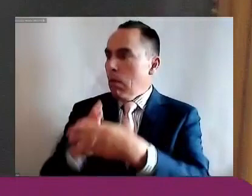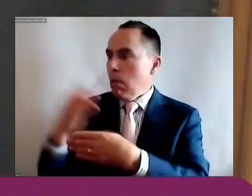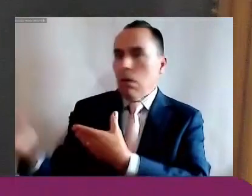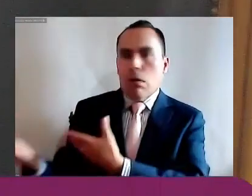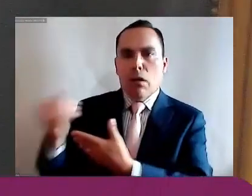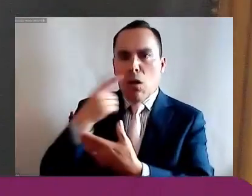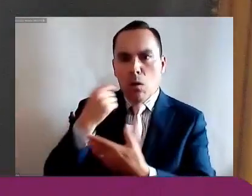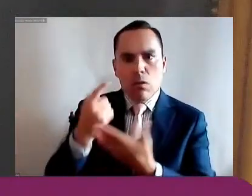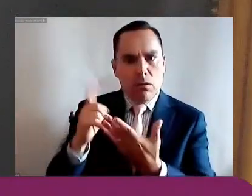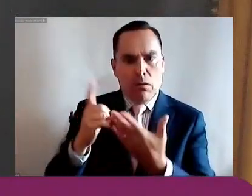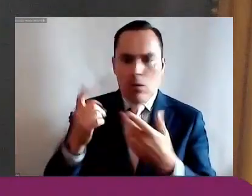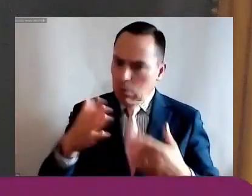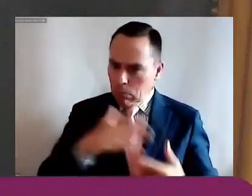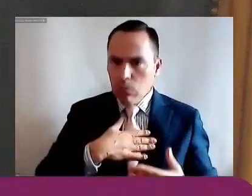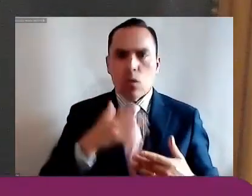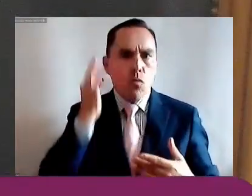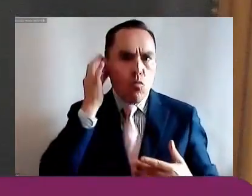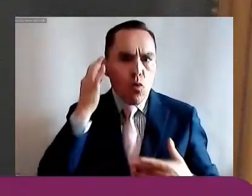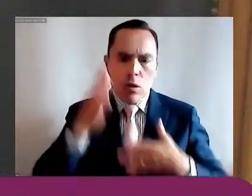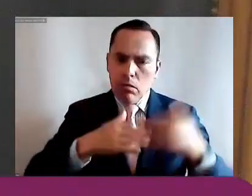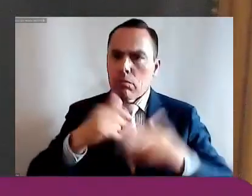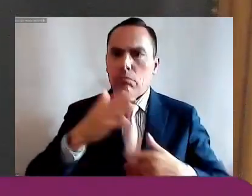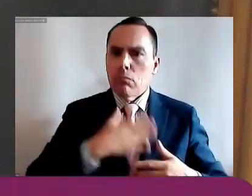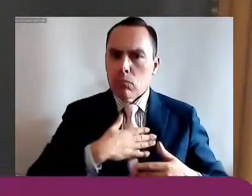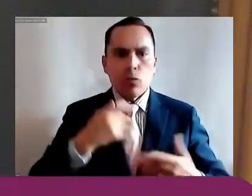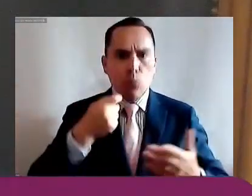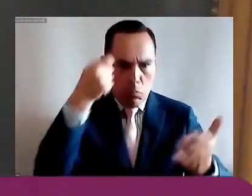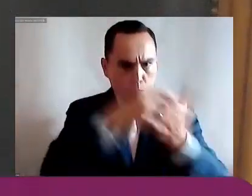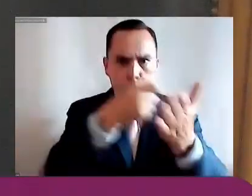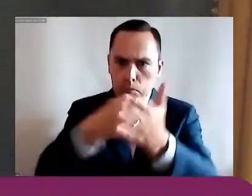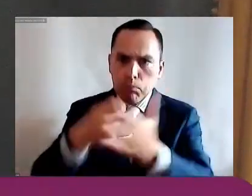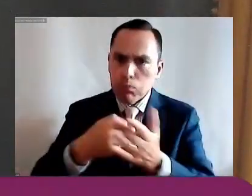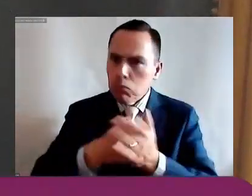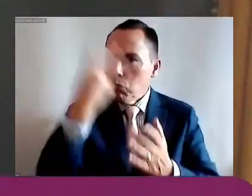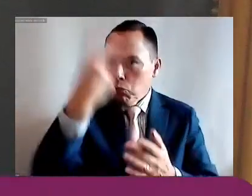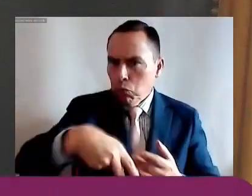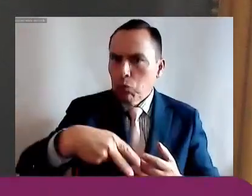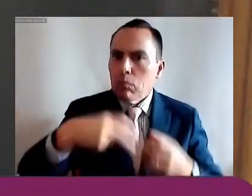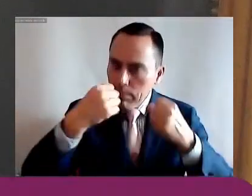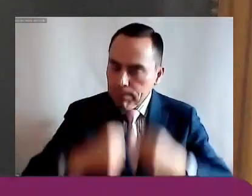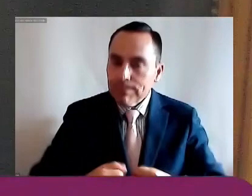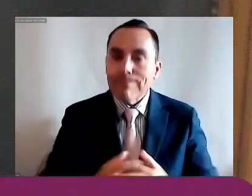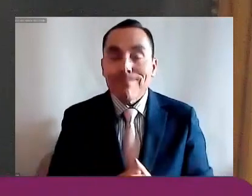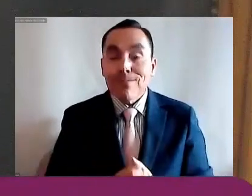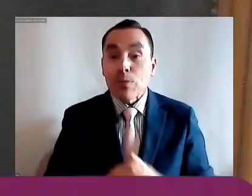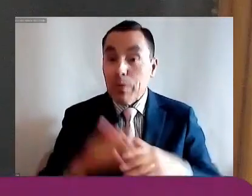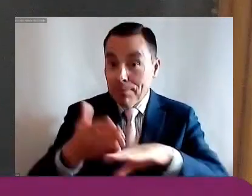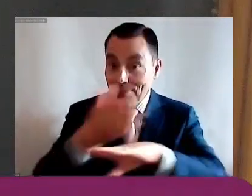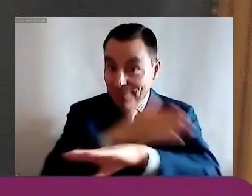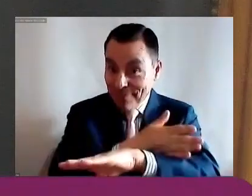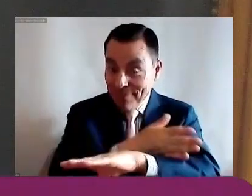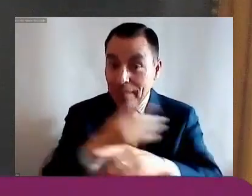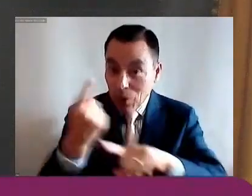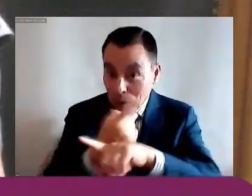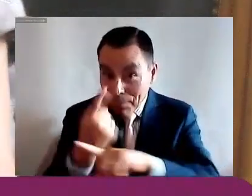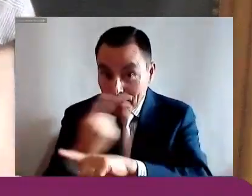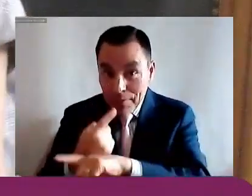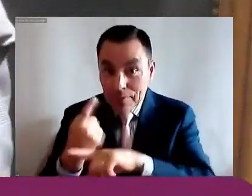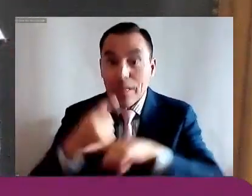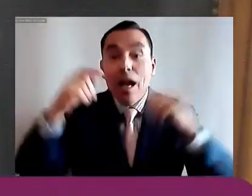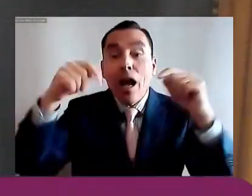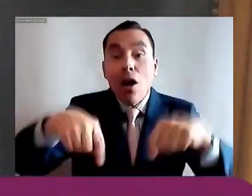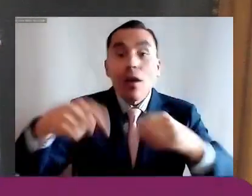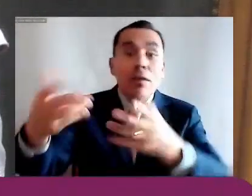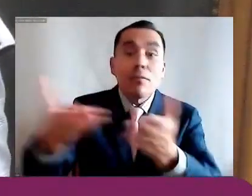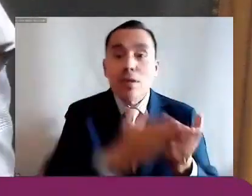tema de este conversatorio. Ahora, antes de entrar en la conversación misma, me gustaría invitarles a tener en mente